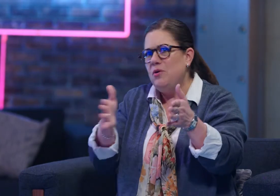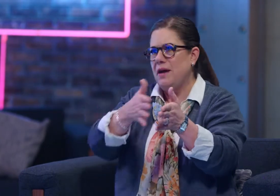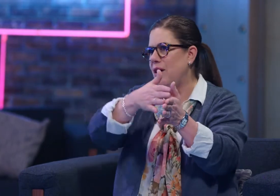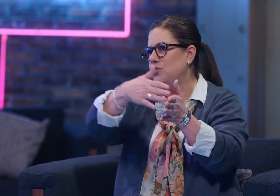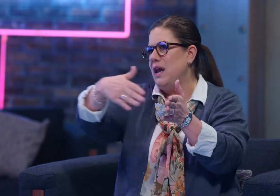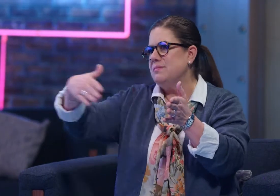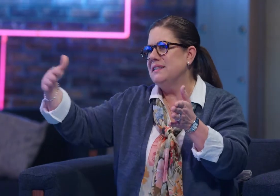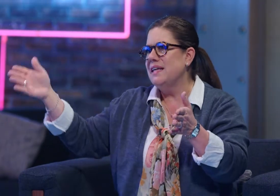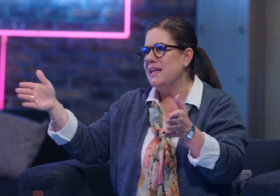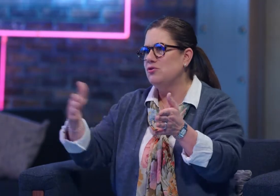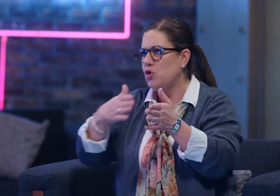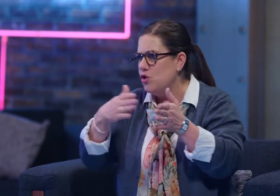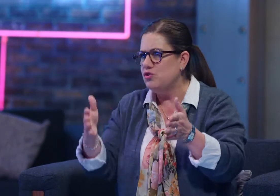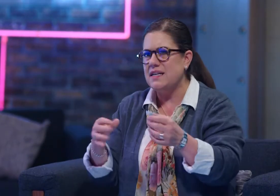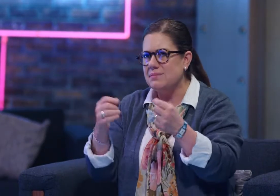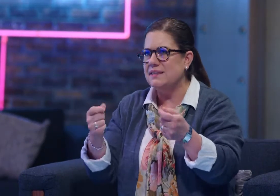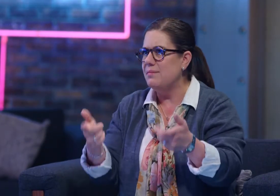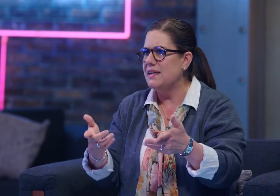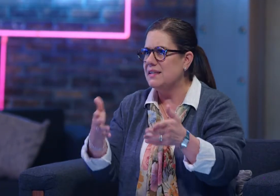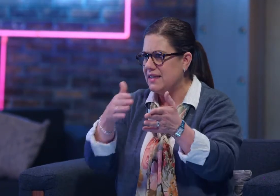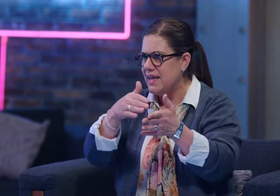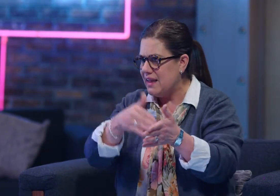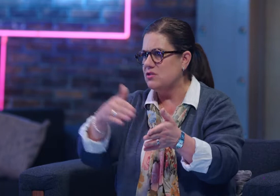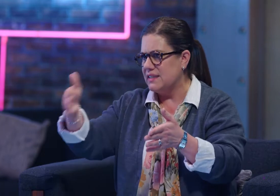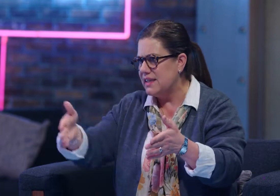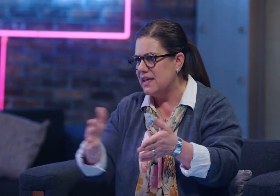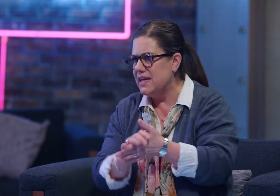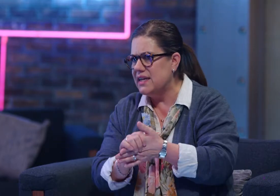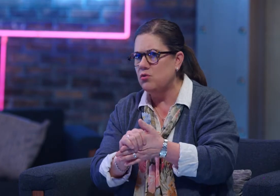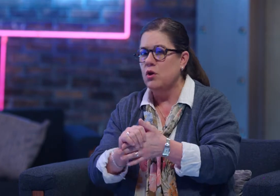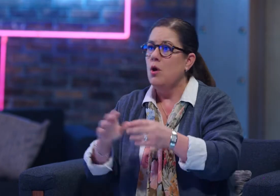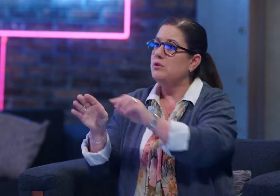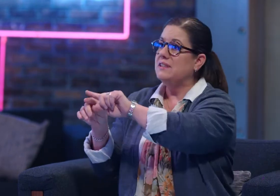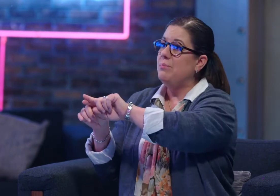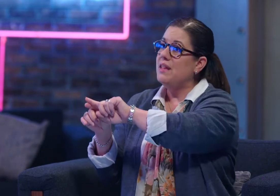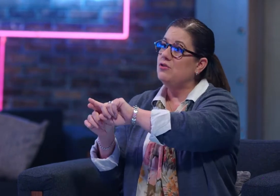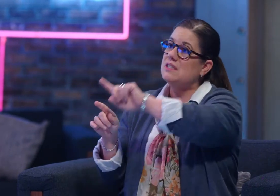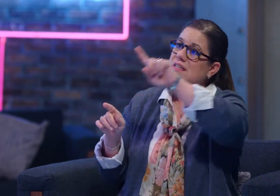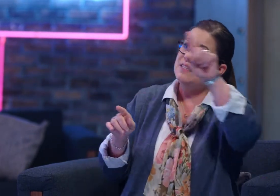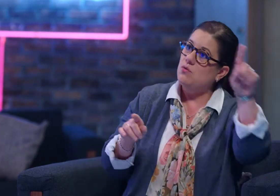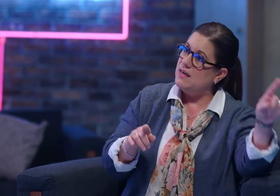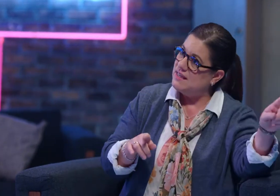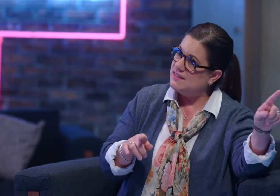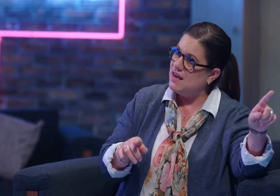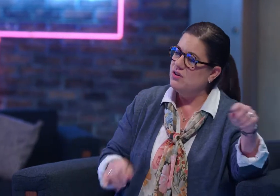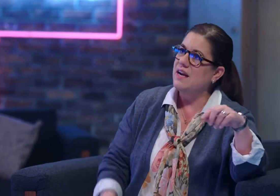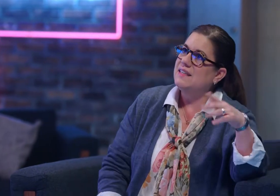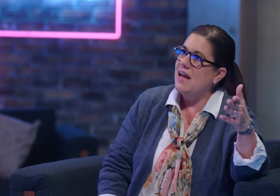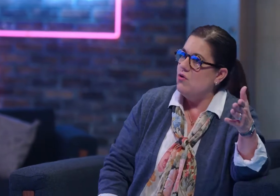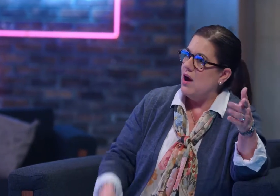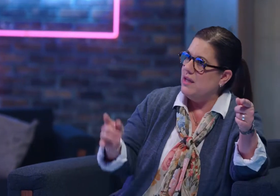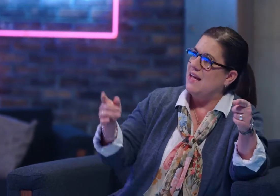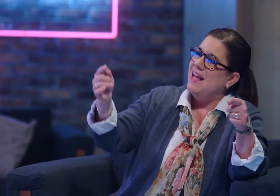por ejemplo, que bajo todas las bases de datos, todos los días las bases abiertas de datos de la Secretaría de Salud, pues se puede entonces registrar cuál es el rezago.